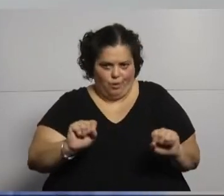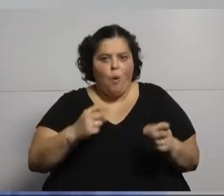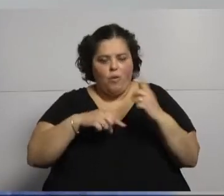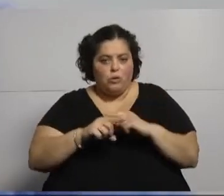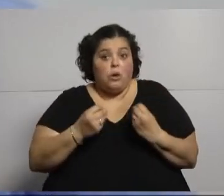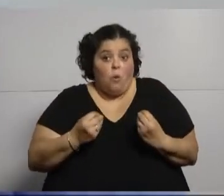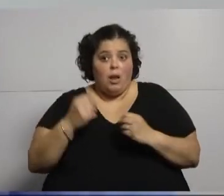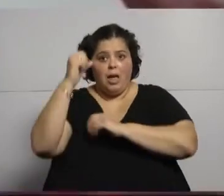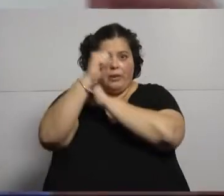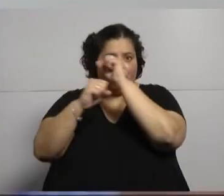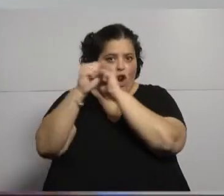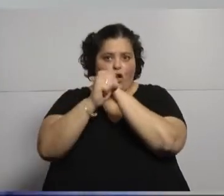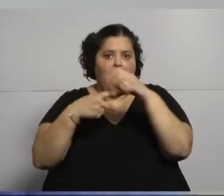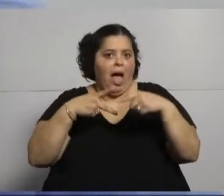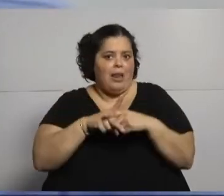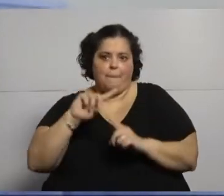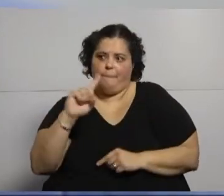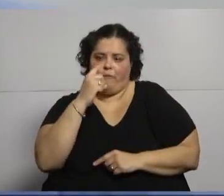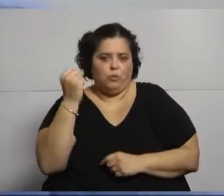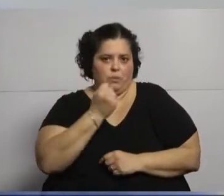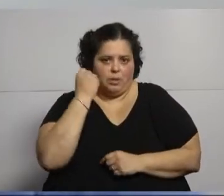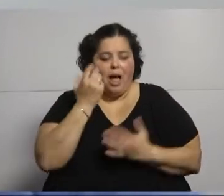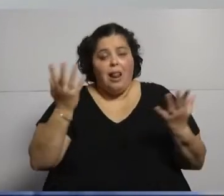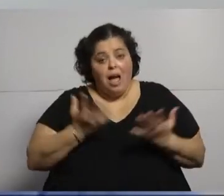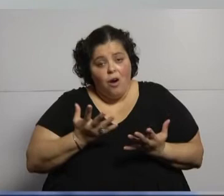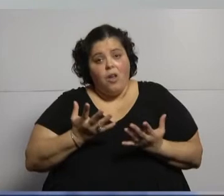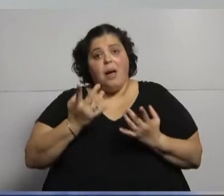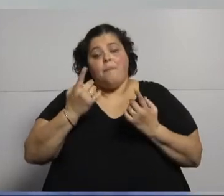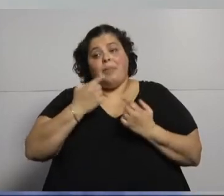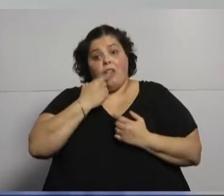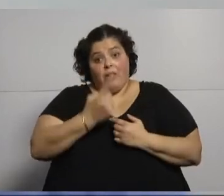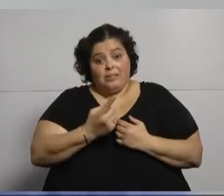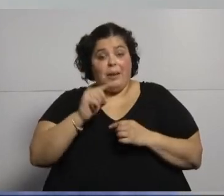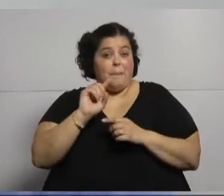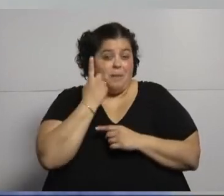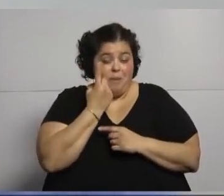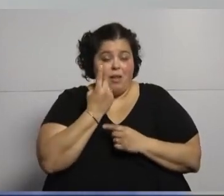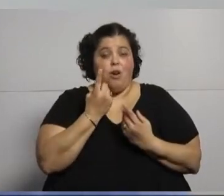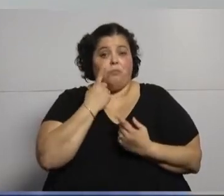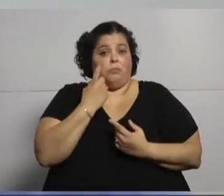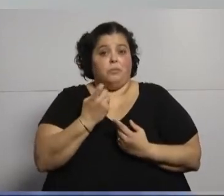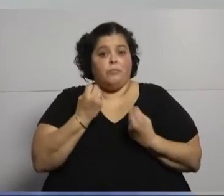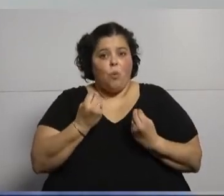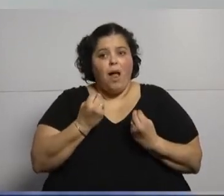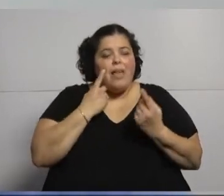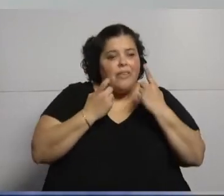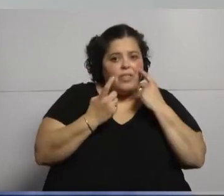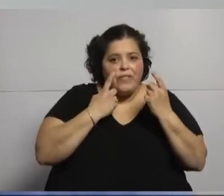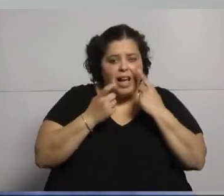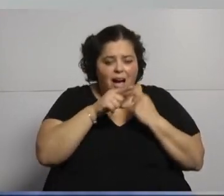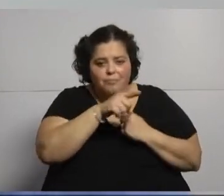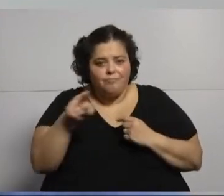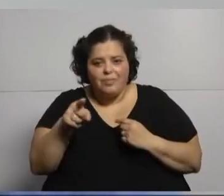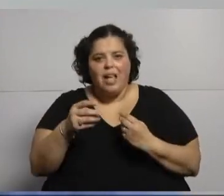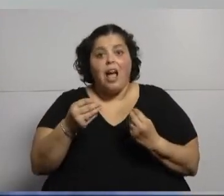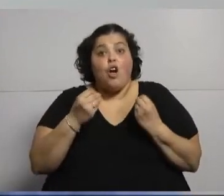principal. Hay otro elemento que quiero destacar y fue la identificación del talento que nos permitiera empezar a suplir